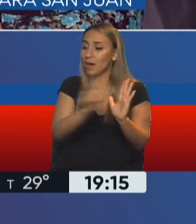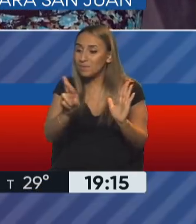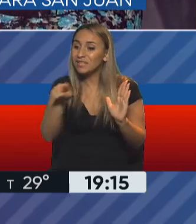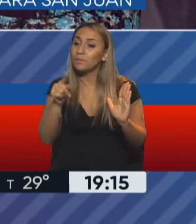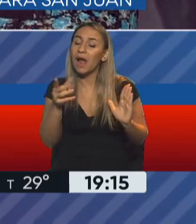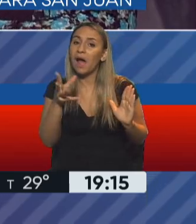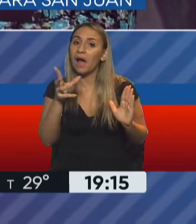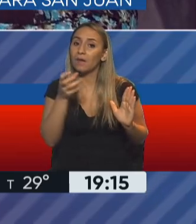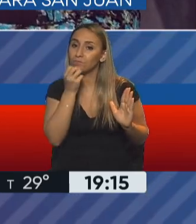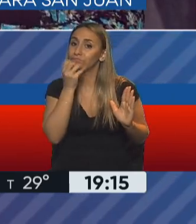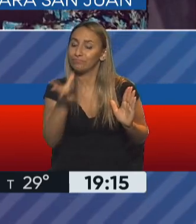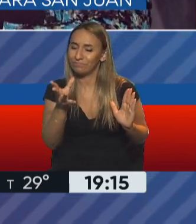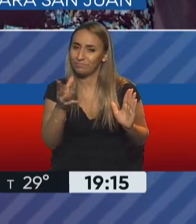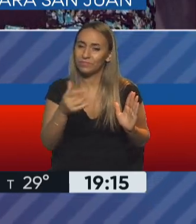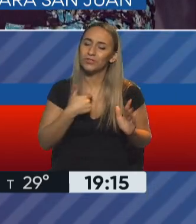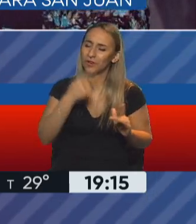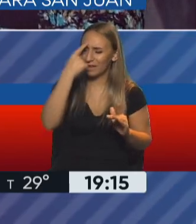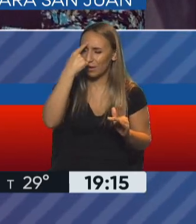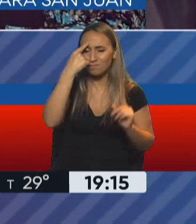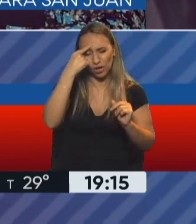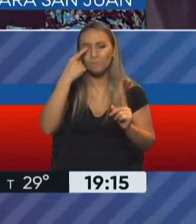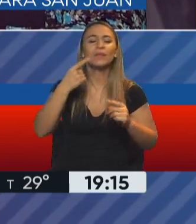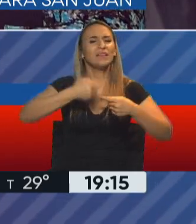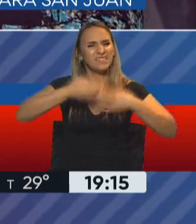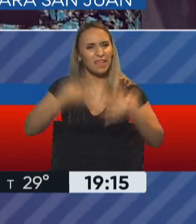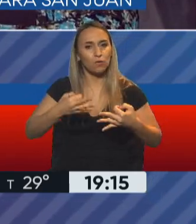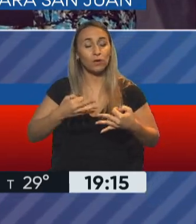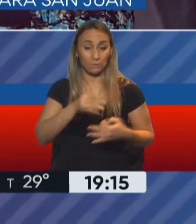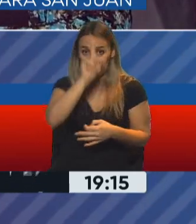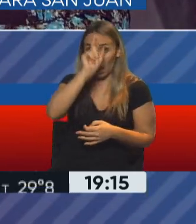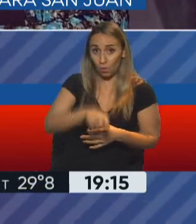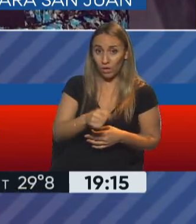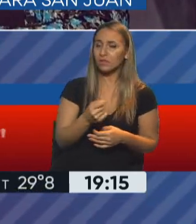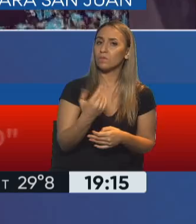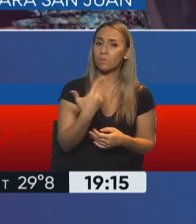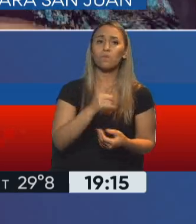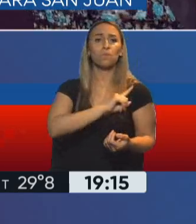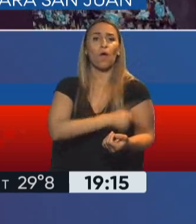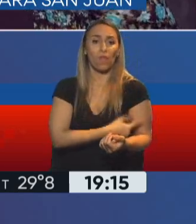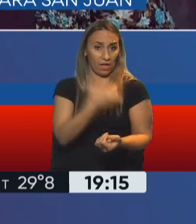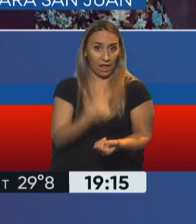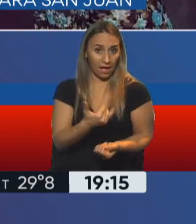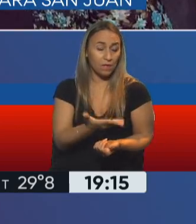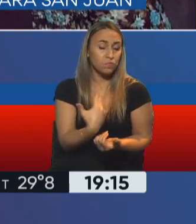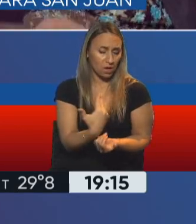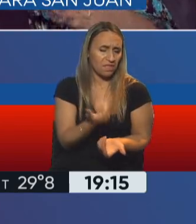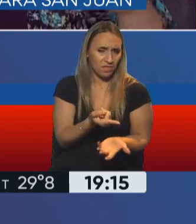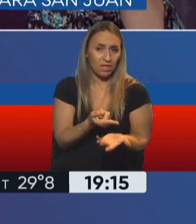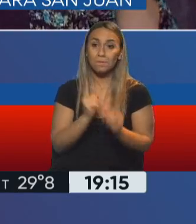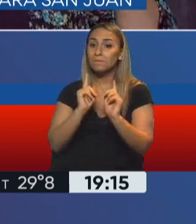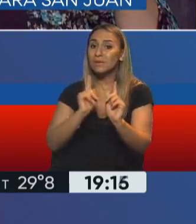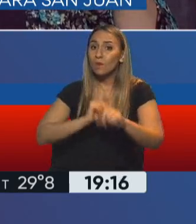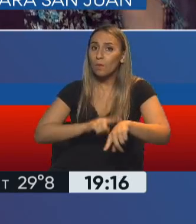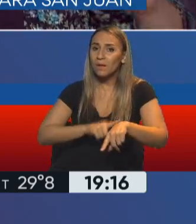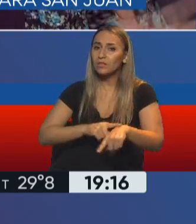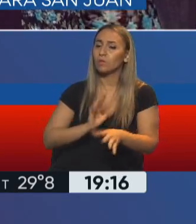juez tiene, yo estoy segura, que el juez tiene la potestad necesaria, las facultades, para en ese mismo momento relevarlo